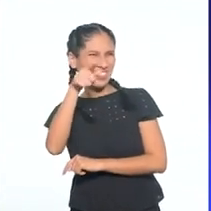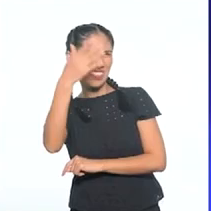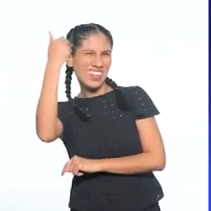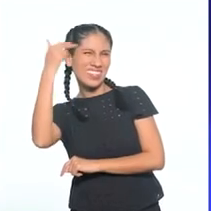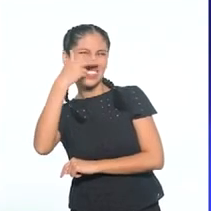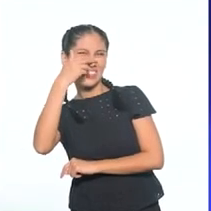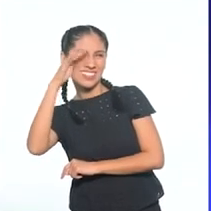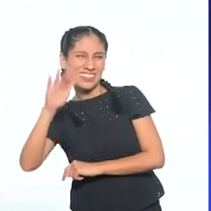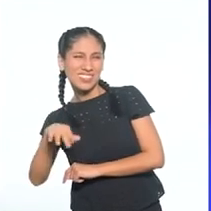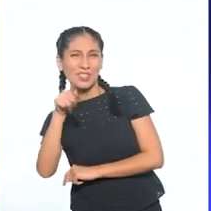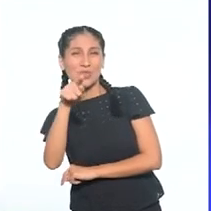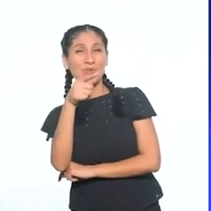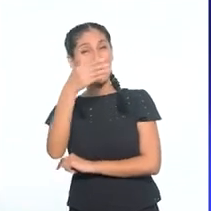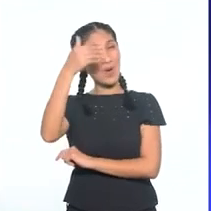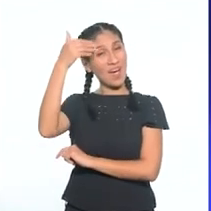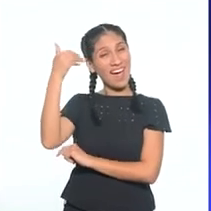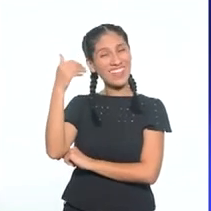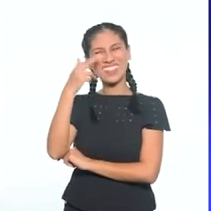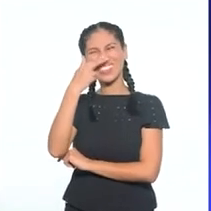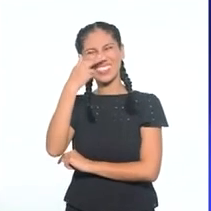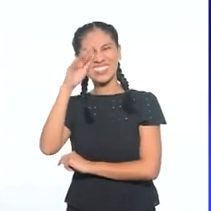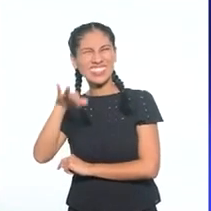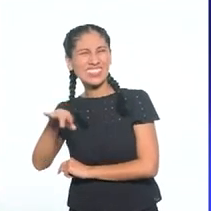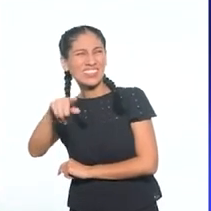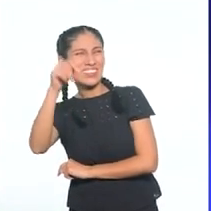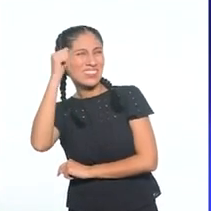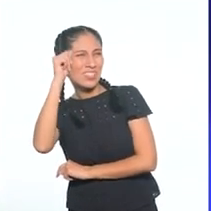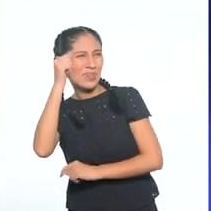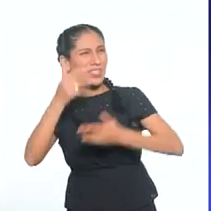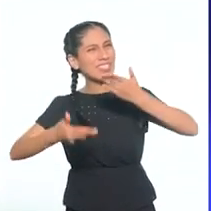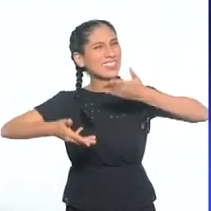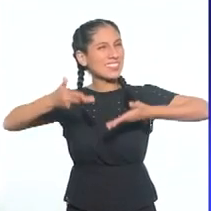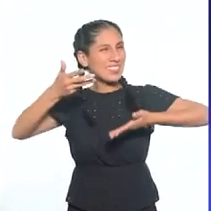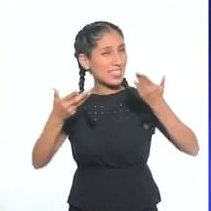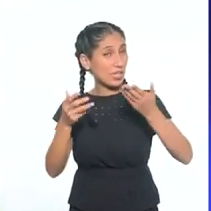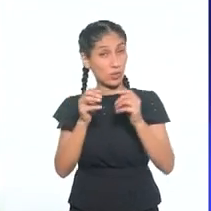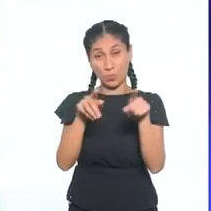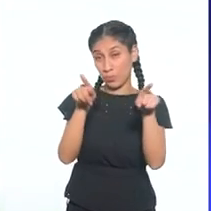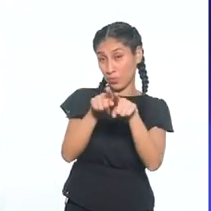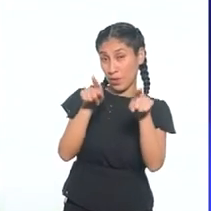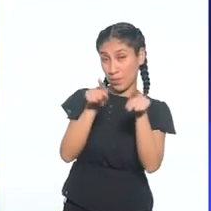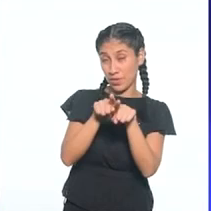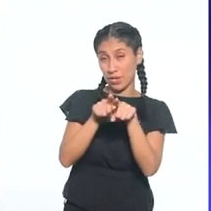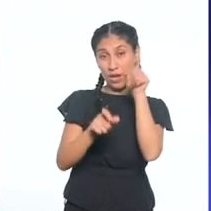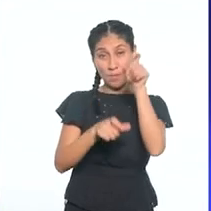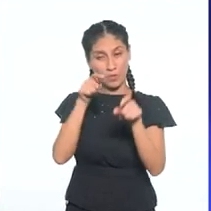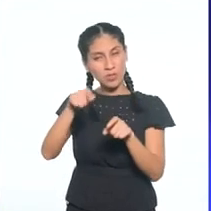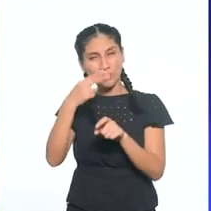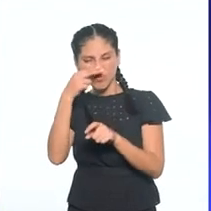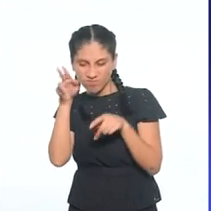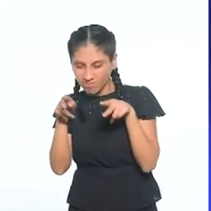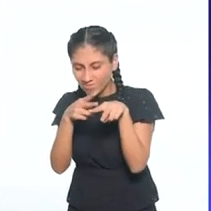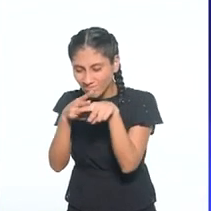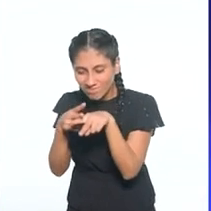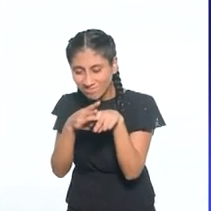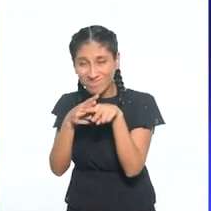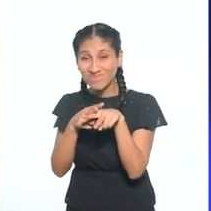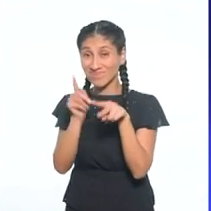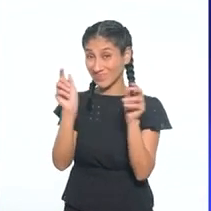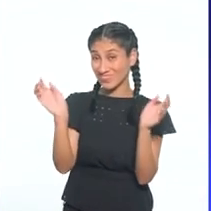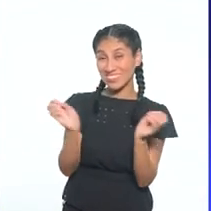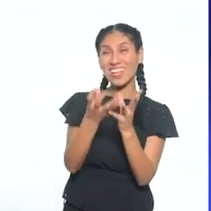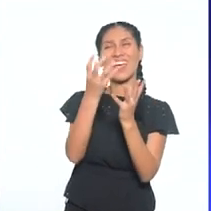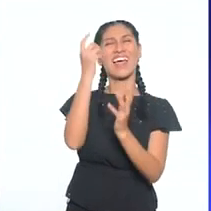que te acuerdas de tus primeros años junto a tu mamá oa la persona que cumplía este rol en tu vida